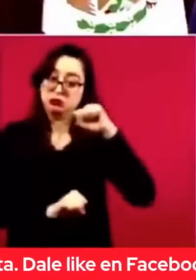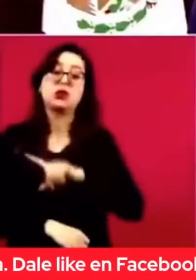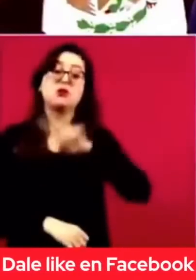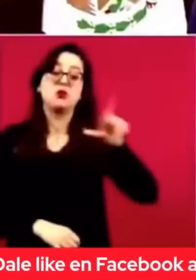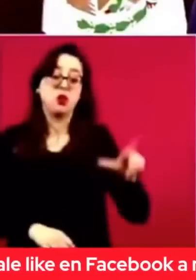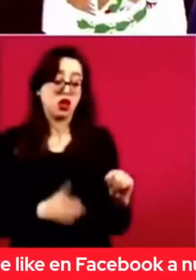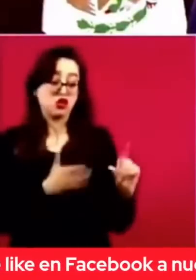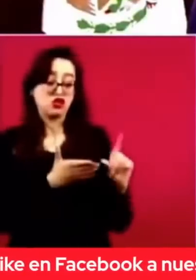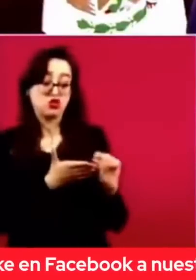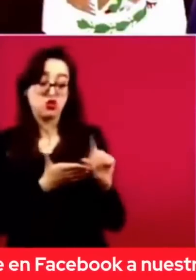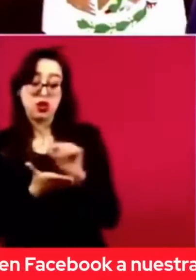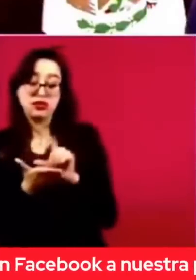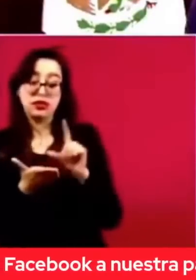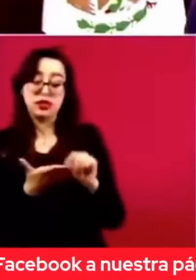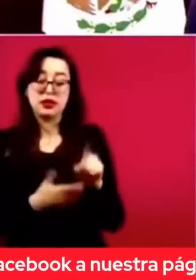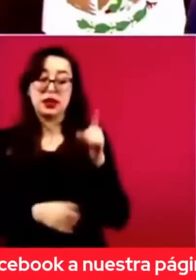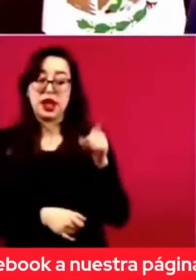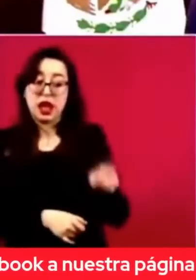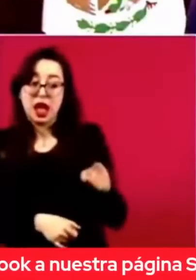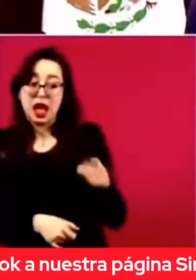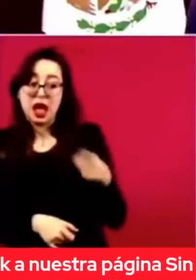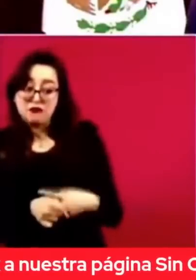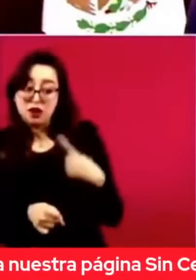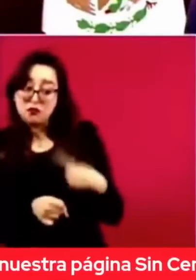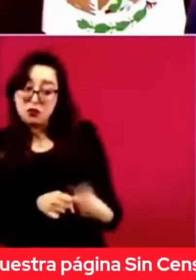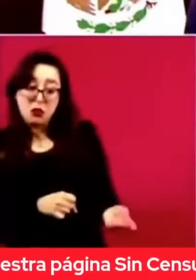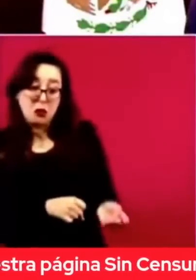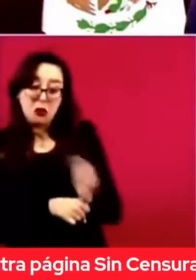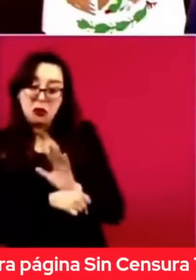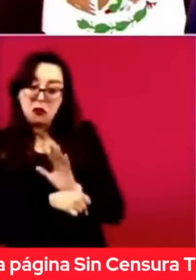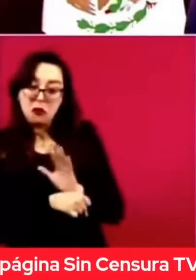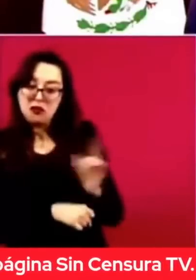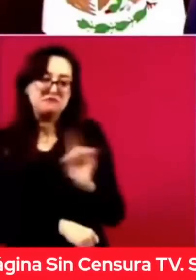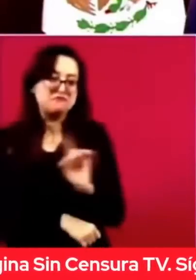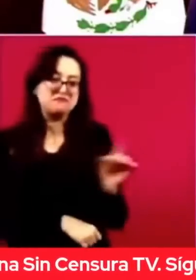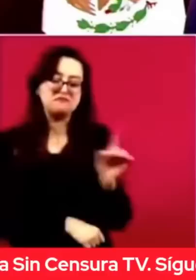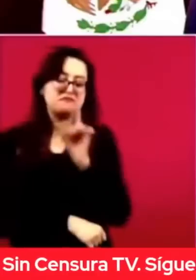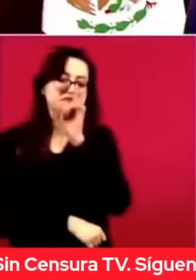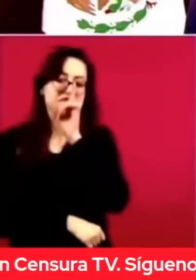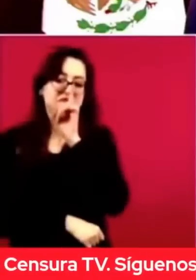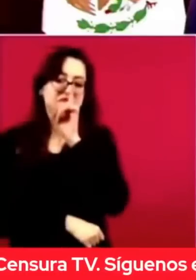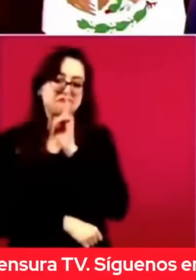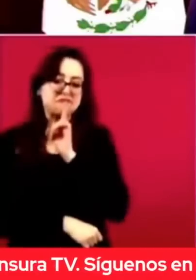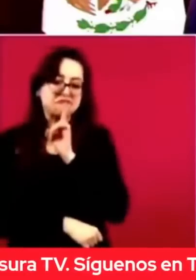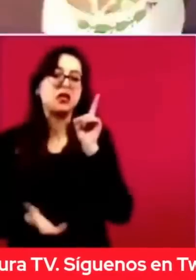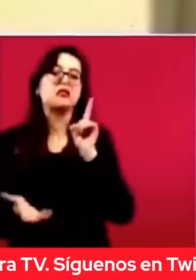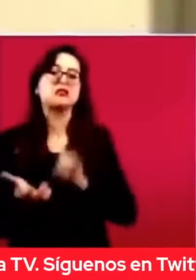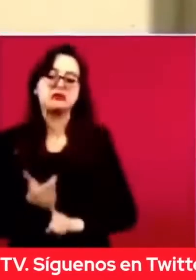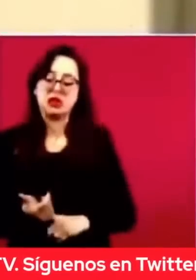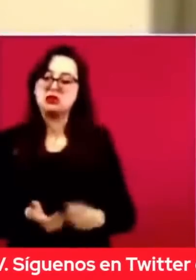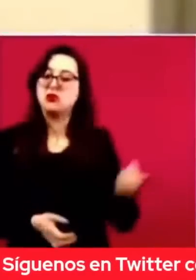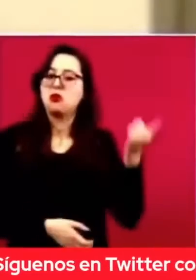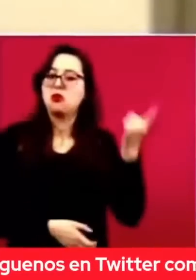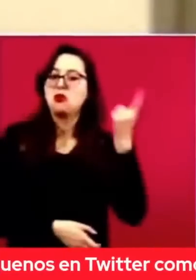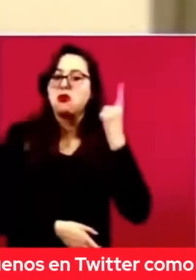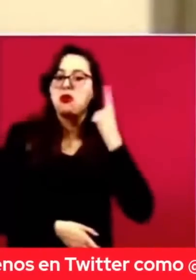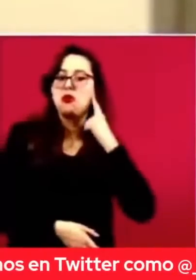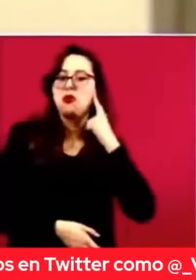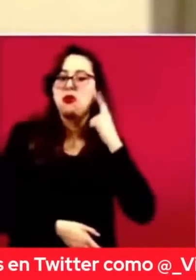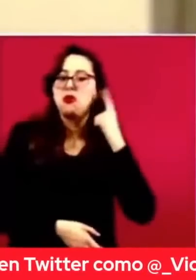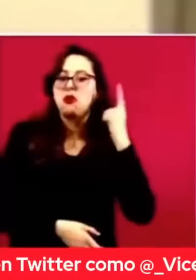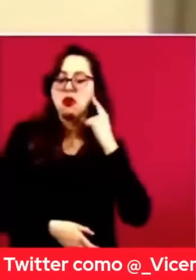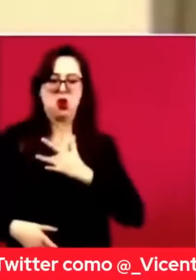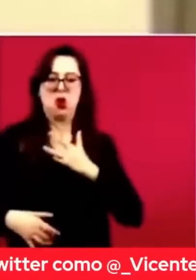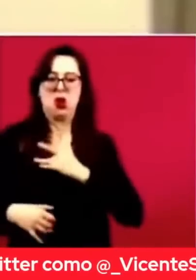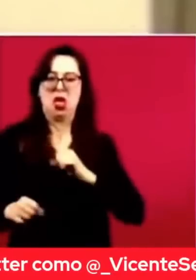del COVID del presidente, pero esa no es la nota. La nota es, se rumora que le dio preinfarto